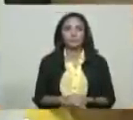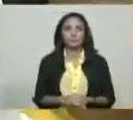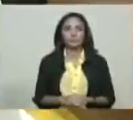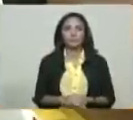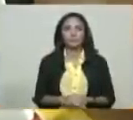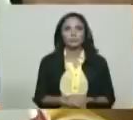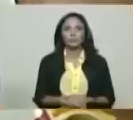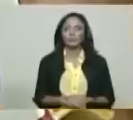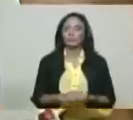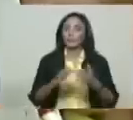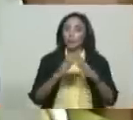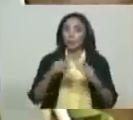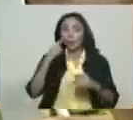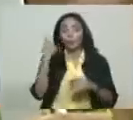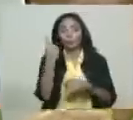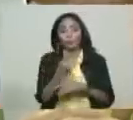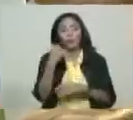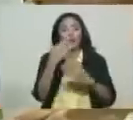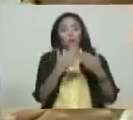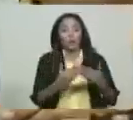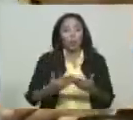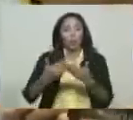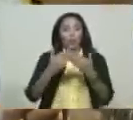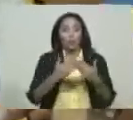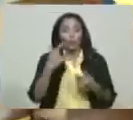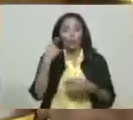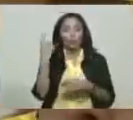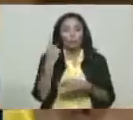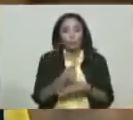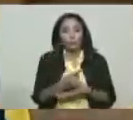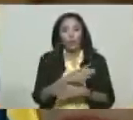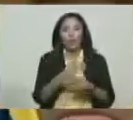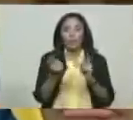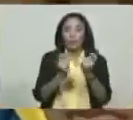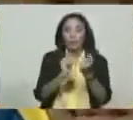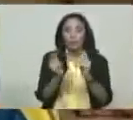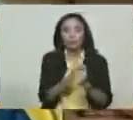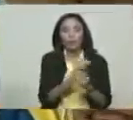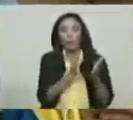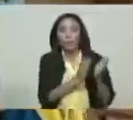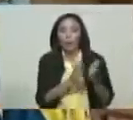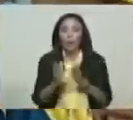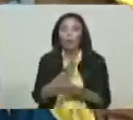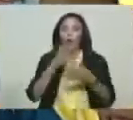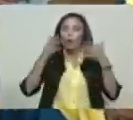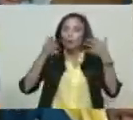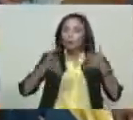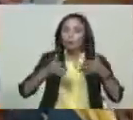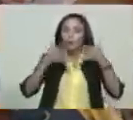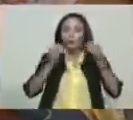sea de obligatorio estudio, de obligatorio debate y orientación.